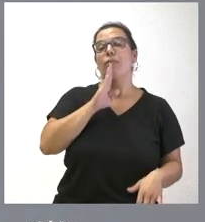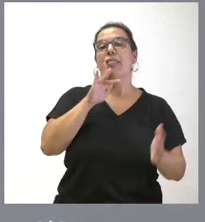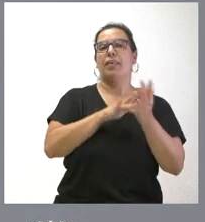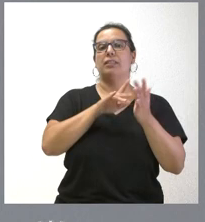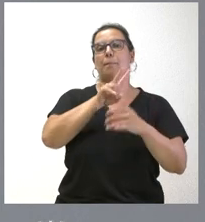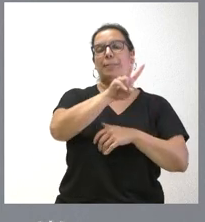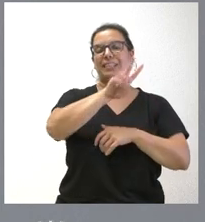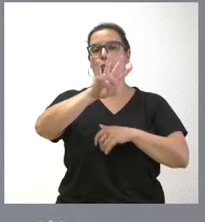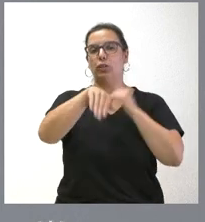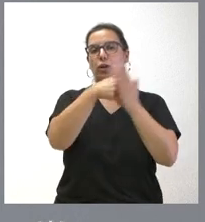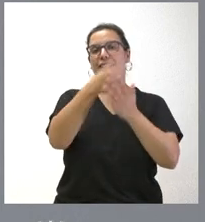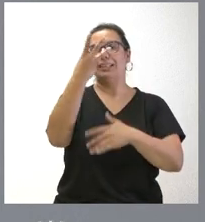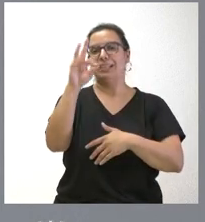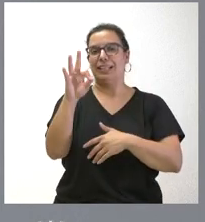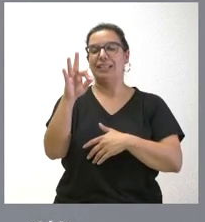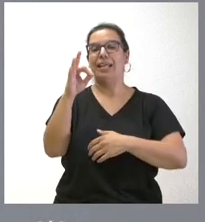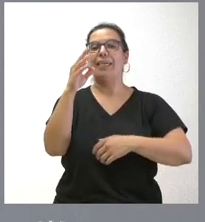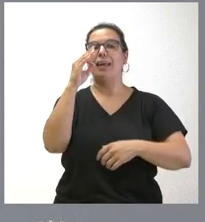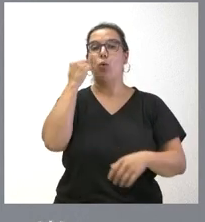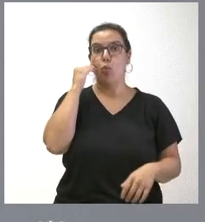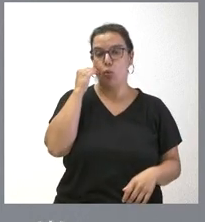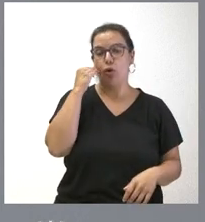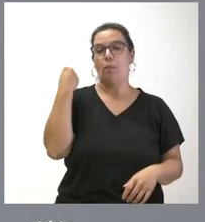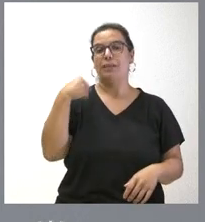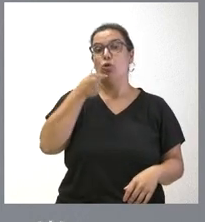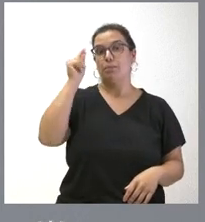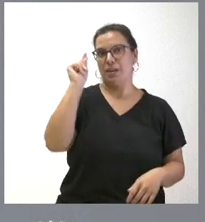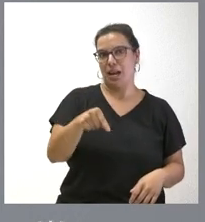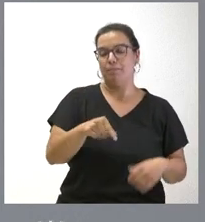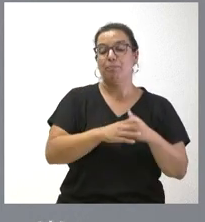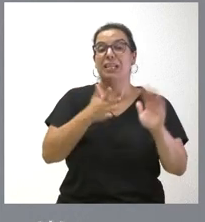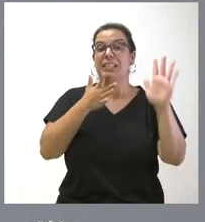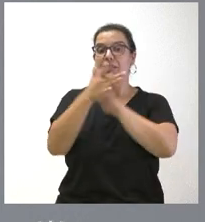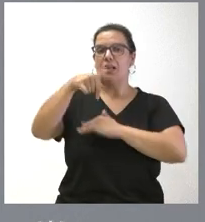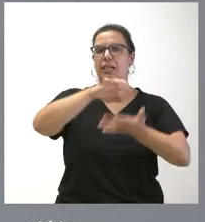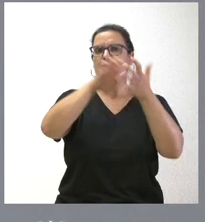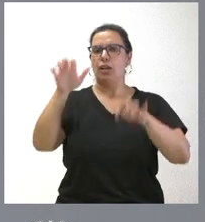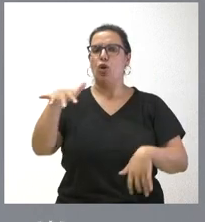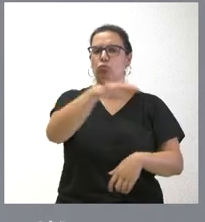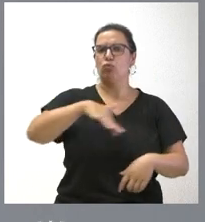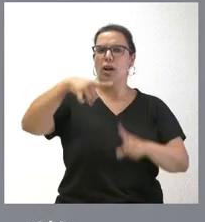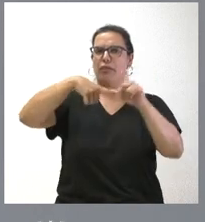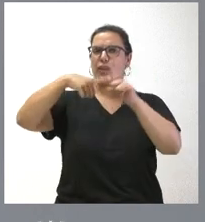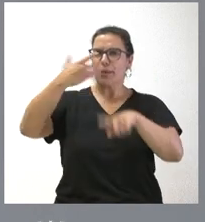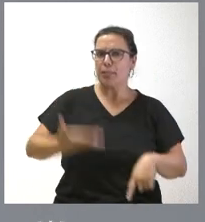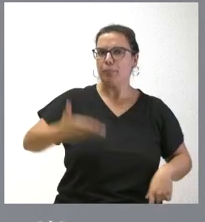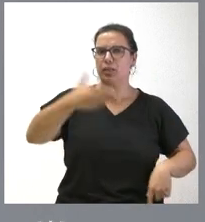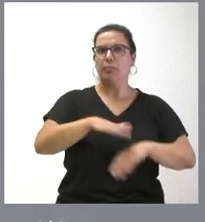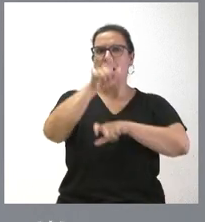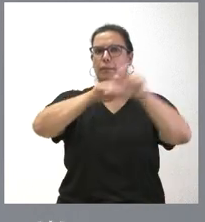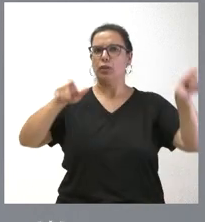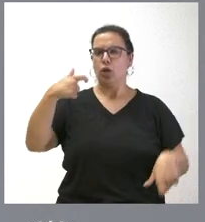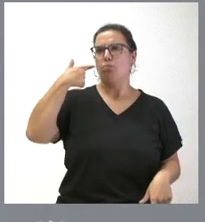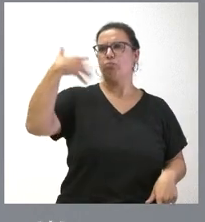24 30 de julio Castillo se convierte así era un importante lugar de referencia para un buen número de figuras del